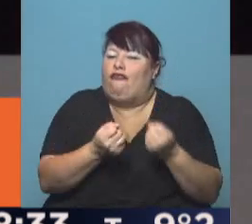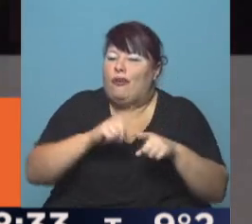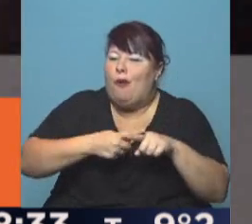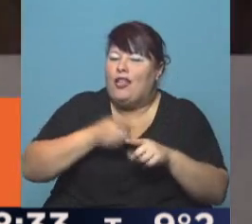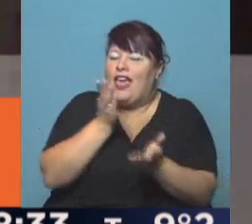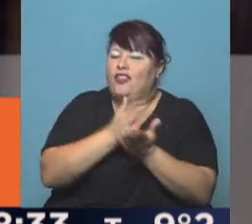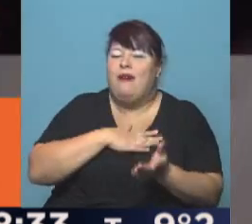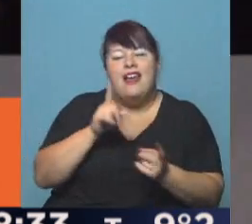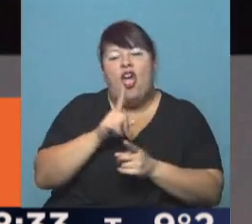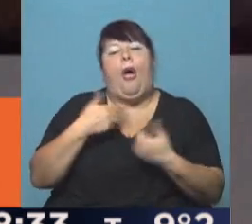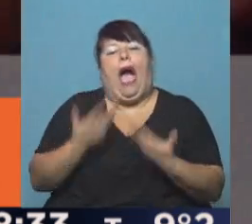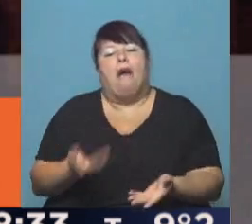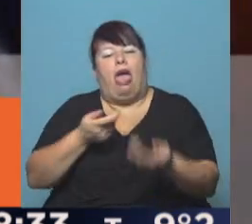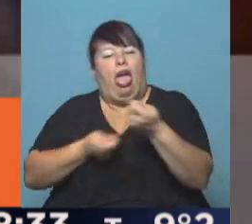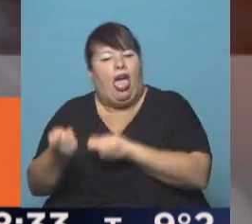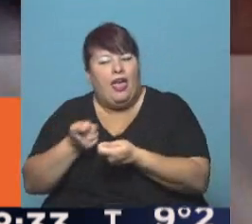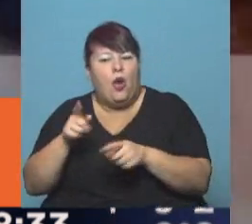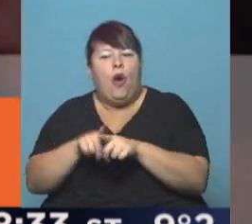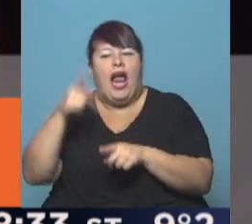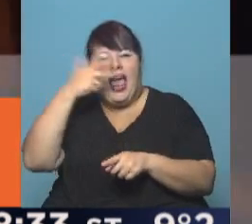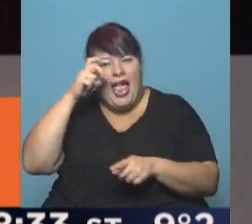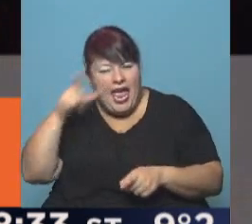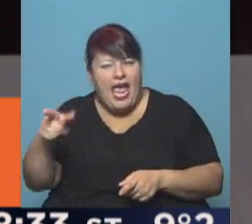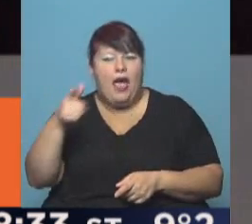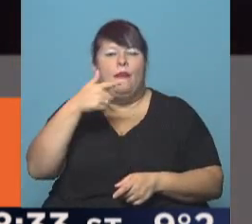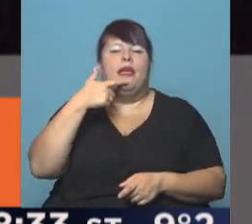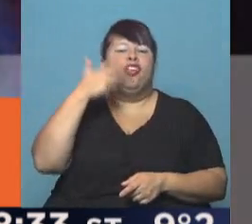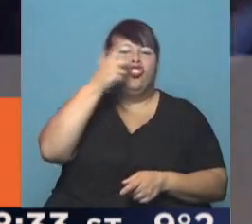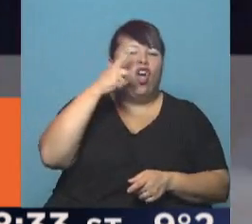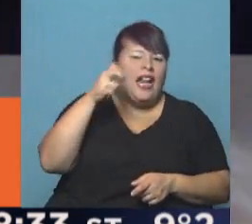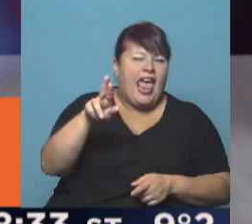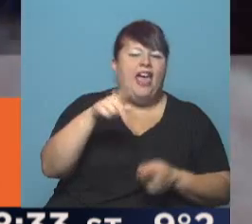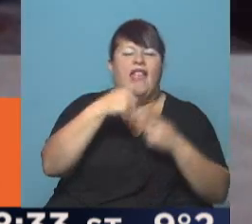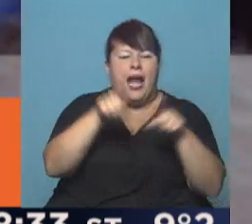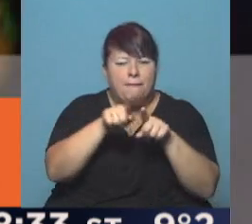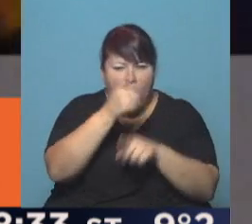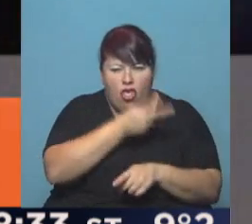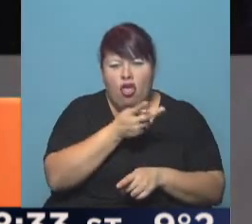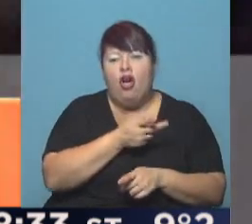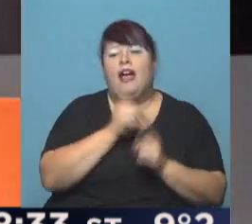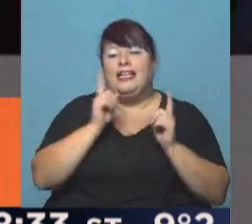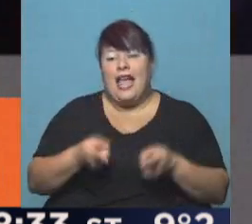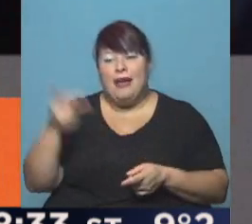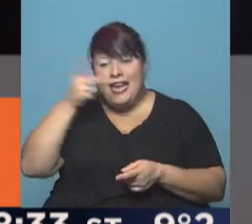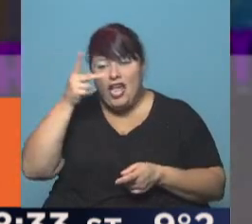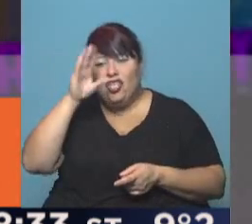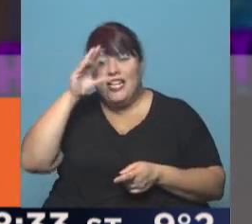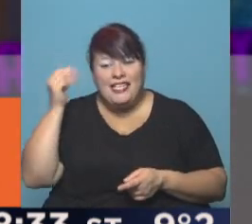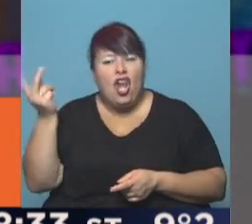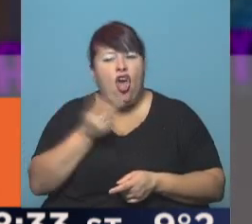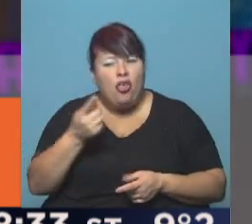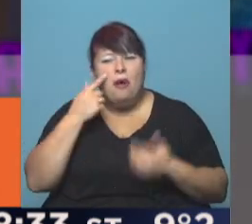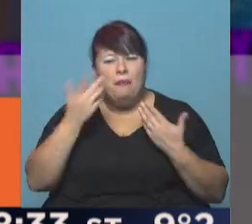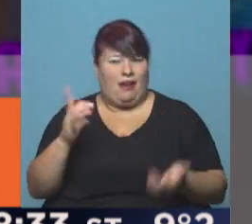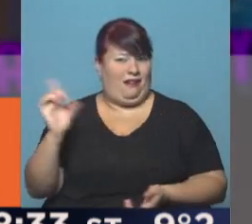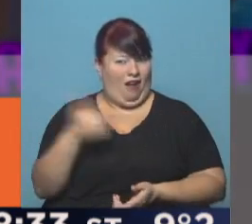política de derechos humanos, sino muchas veces lo que hace Eve, lo que hizo Sergio Joclender, Pablo Joclender, lo que hicieron Néstor y Cristina Kirchner. Miren